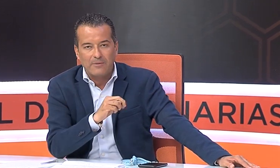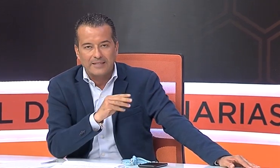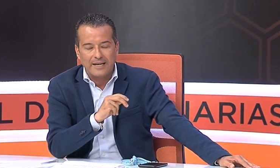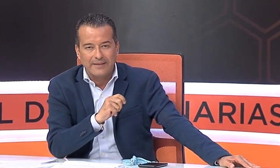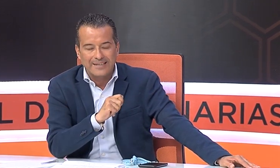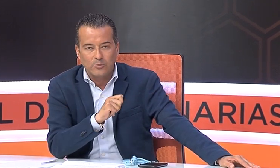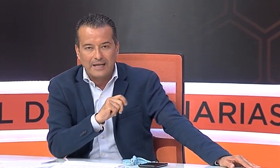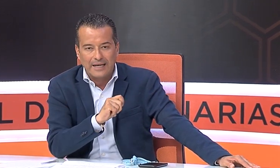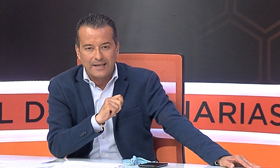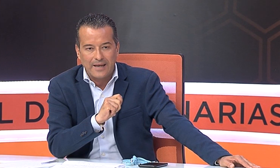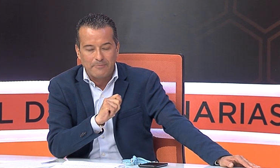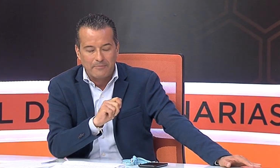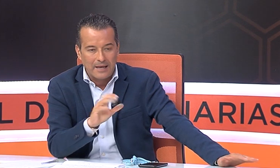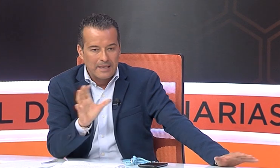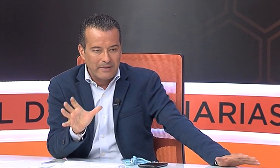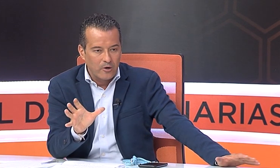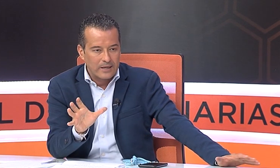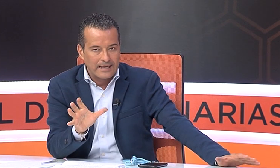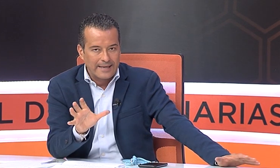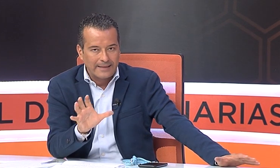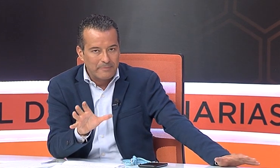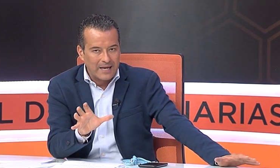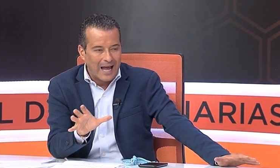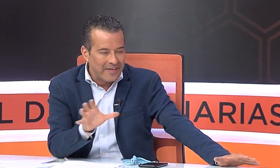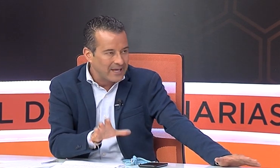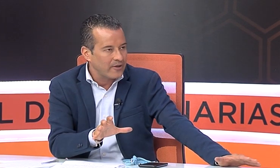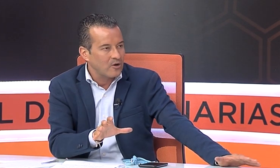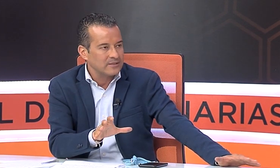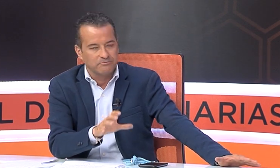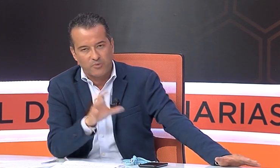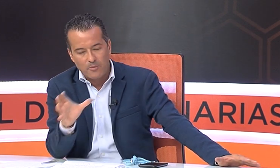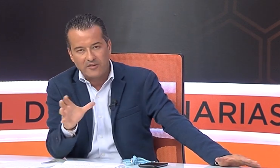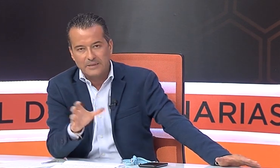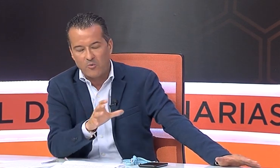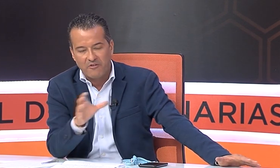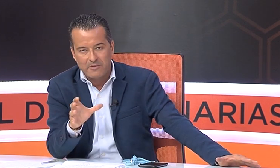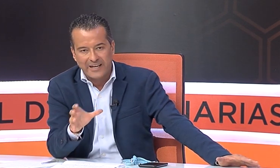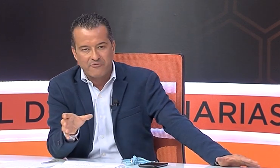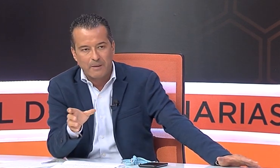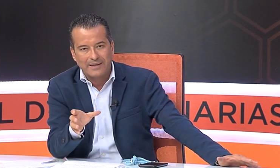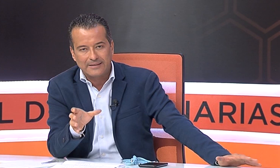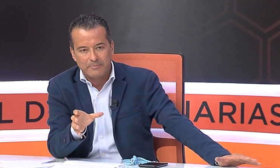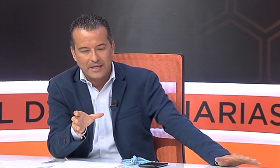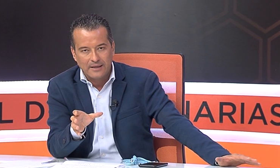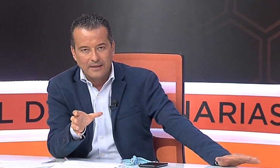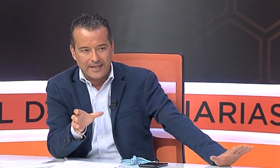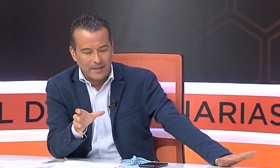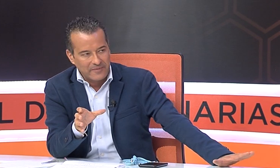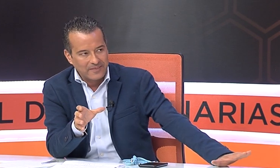de encabezar la candidatura a la alcaldía de Las Palmas. Pero también a día de hoy podemos confirmar que forma parte